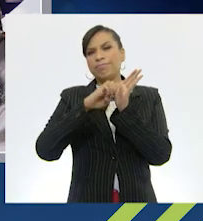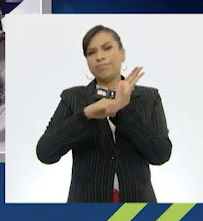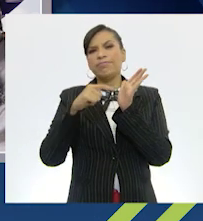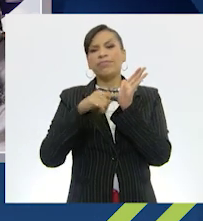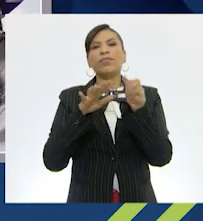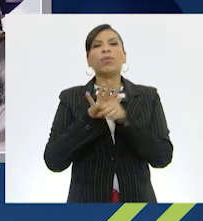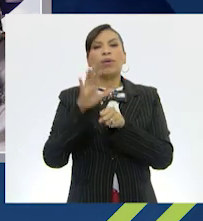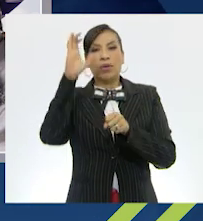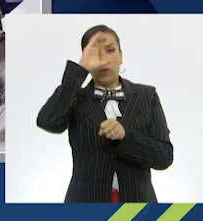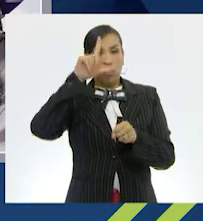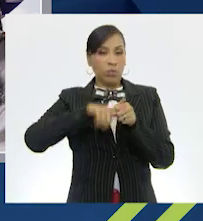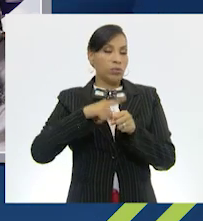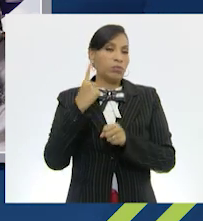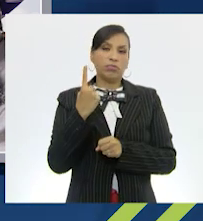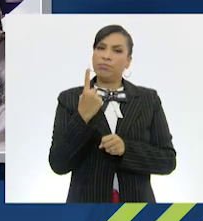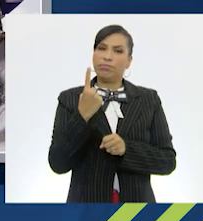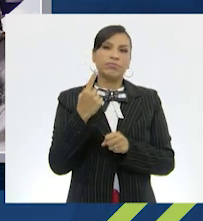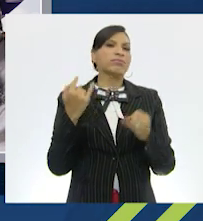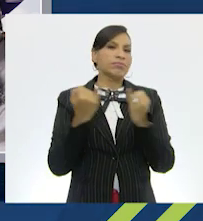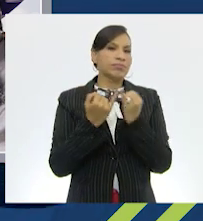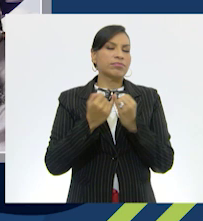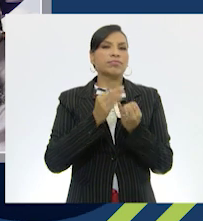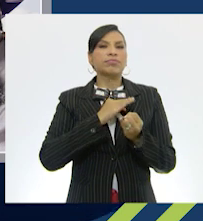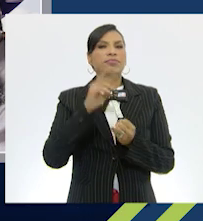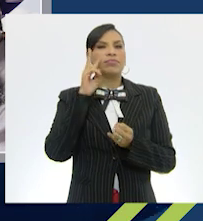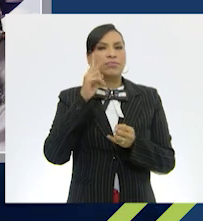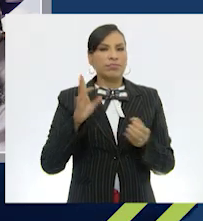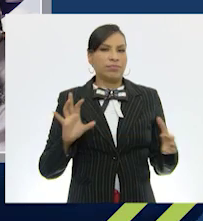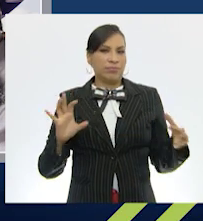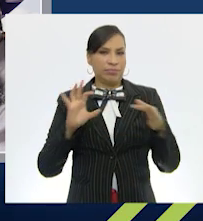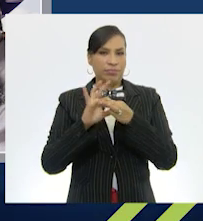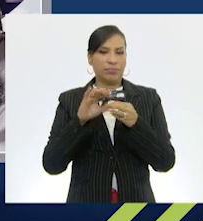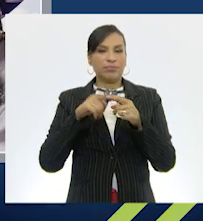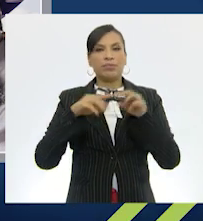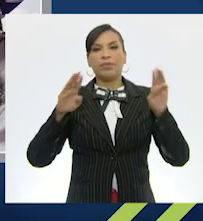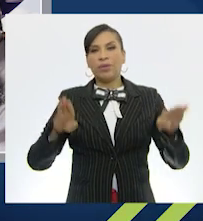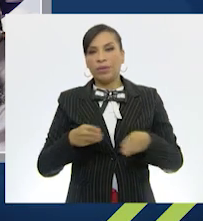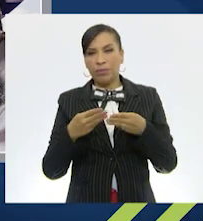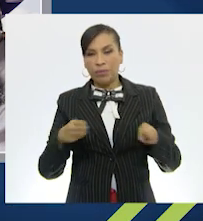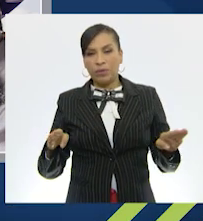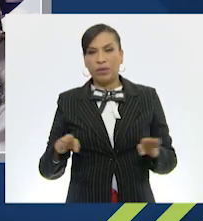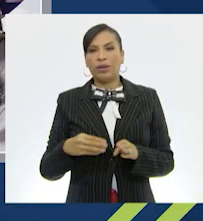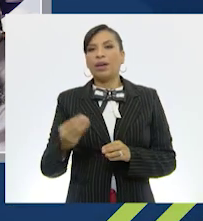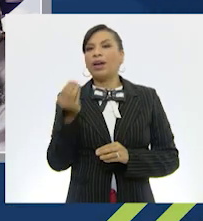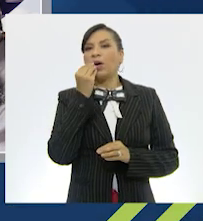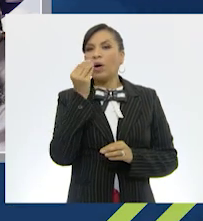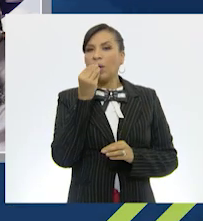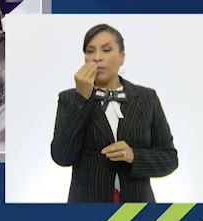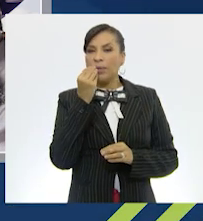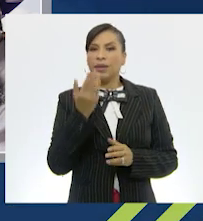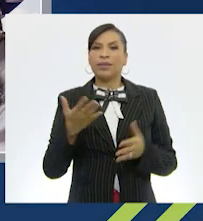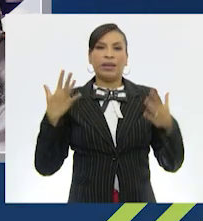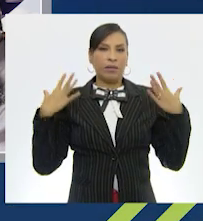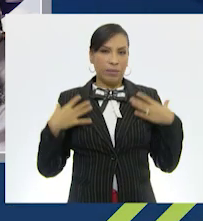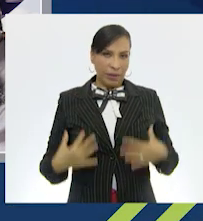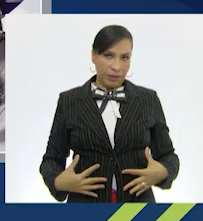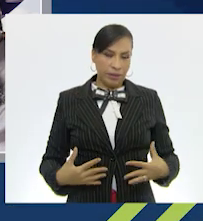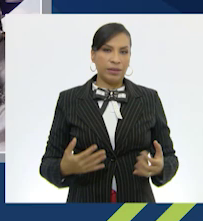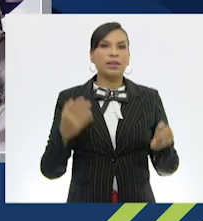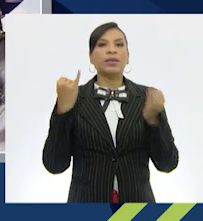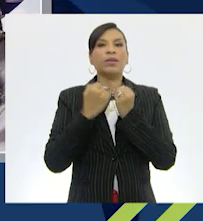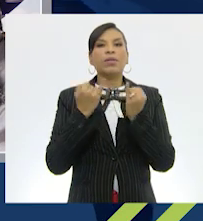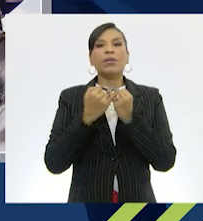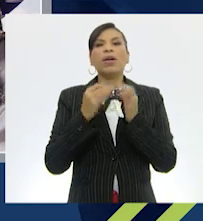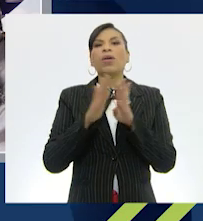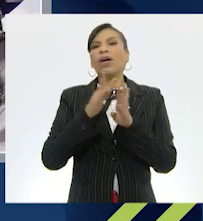van en la cultura, sino también se puede ver este sincretismo en la música, en la comida, en la vestimenta y hasta